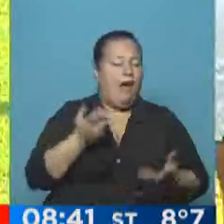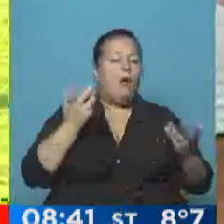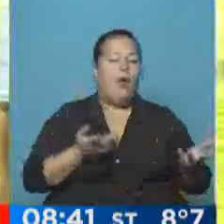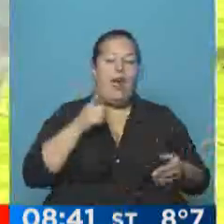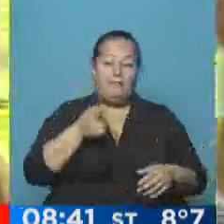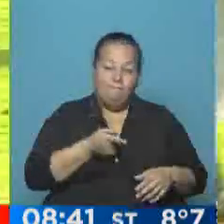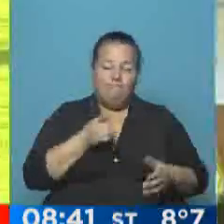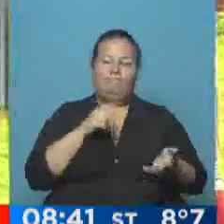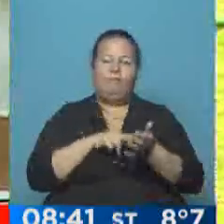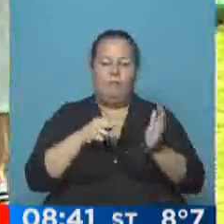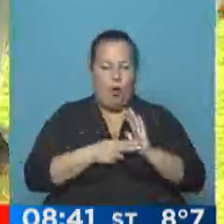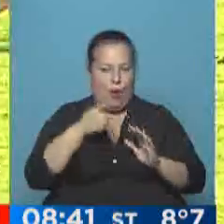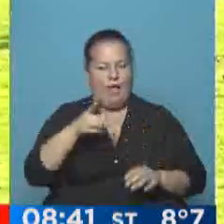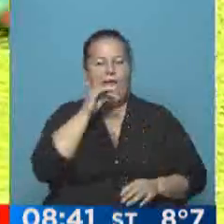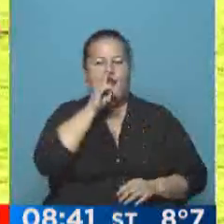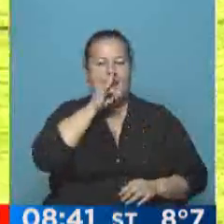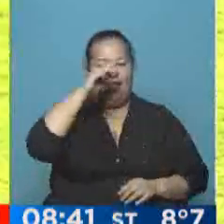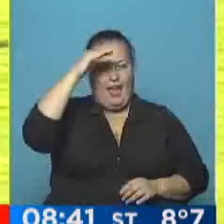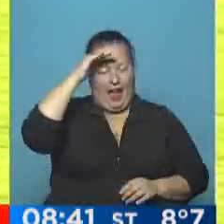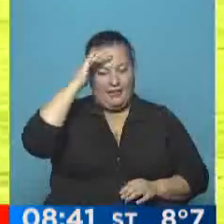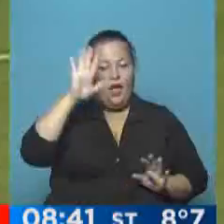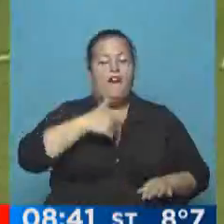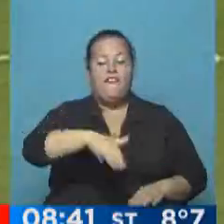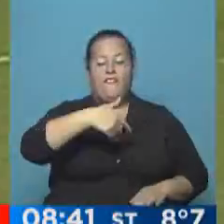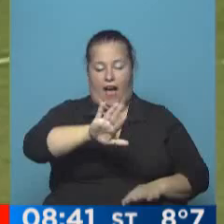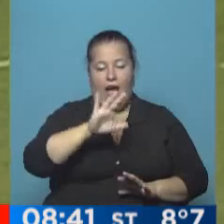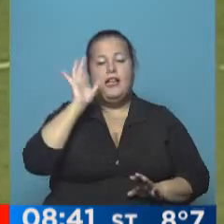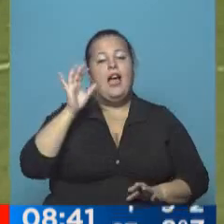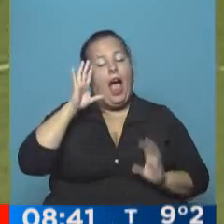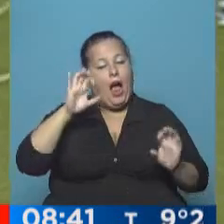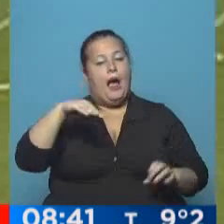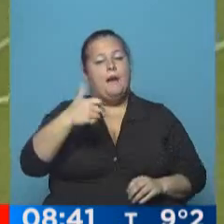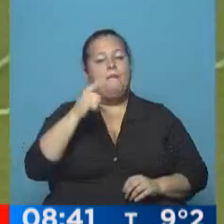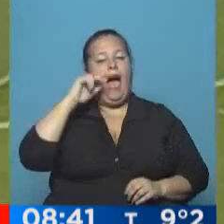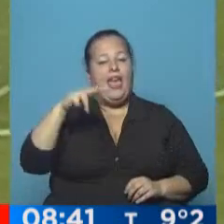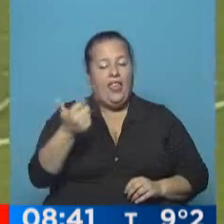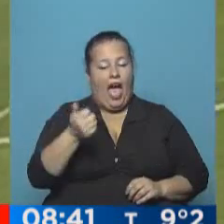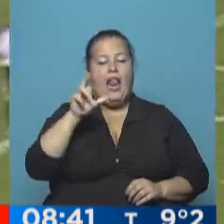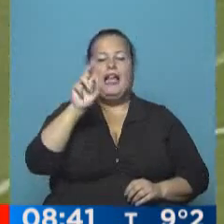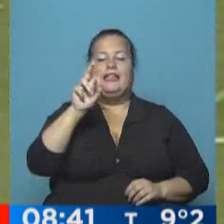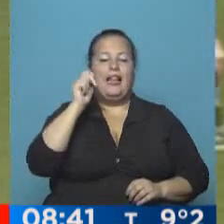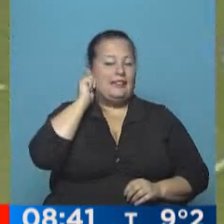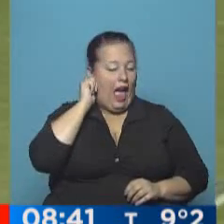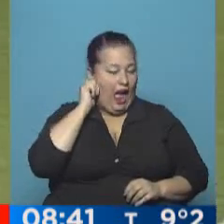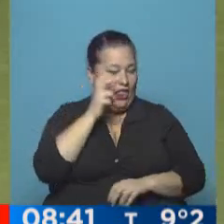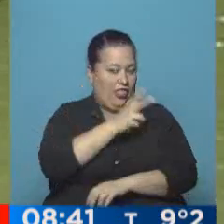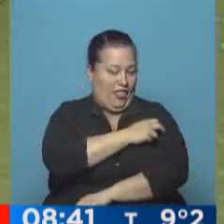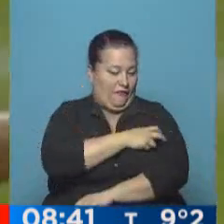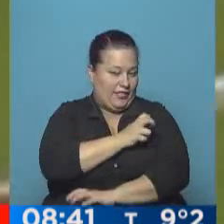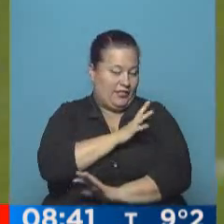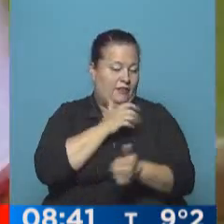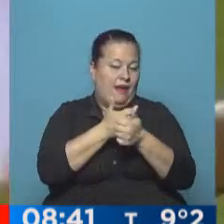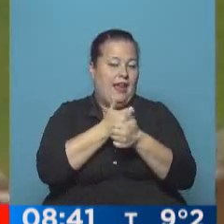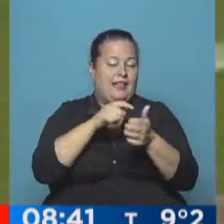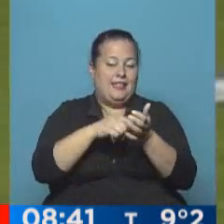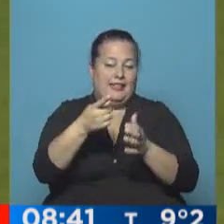ahí tiene el problema Marcelo Gallardo. Se va a saber en las próximas horas. Recordemos que Maidana tiene 30 años, el defensor del marcador central